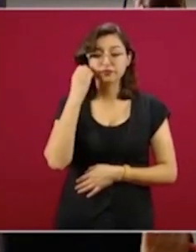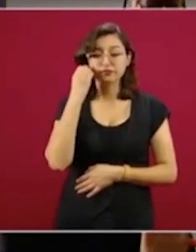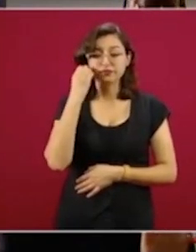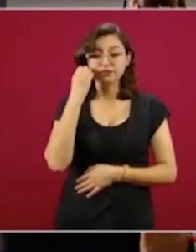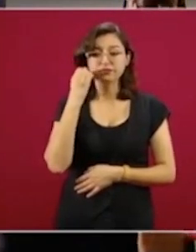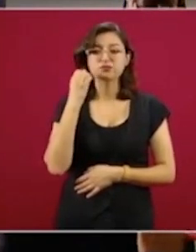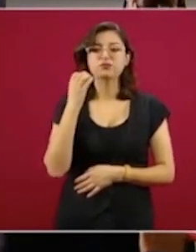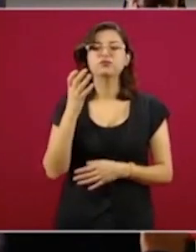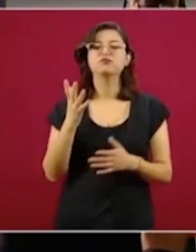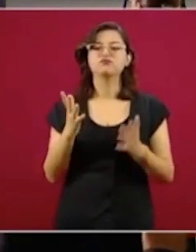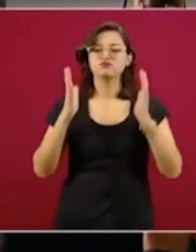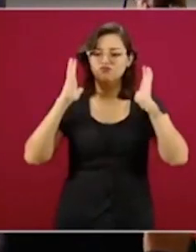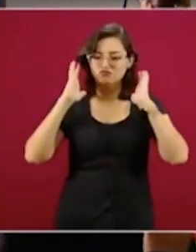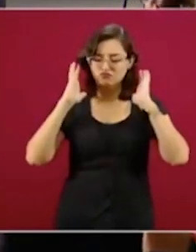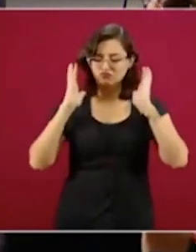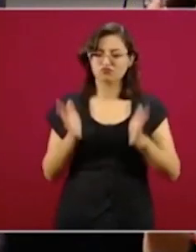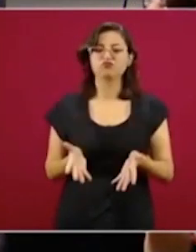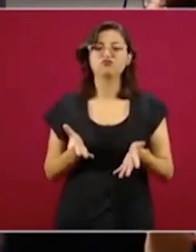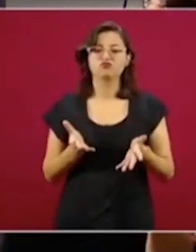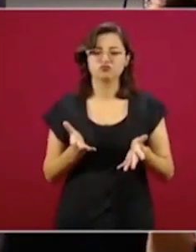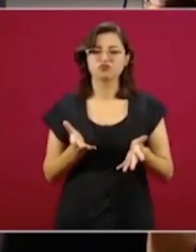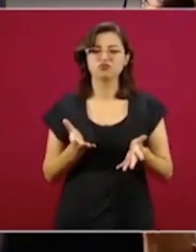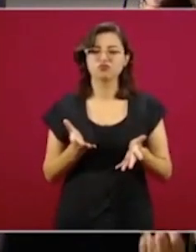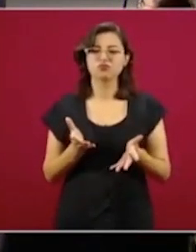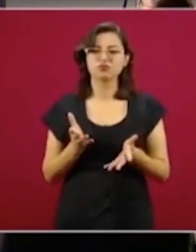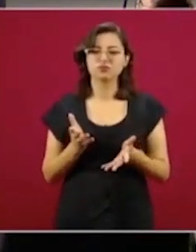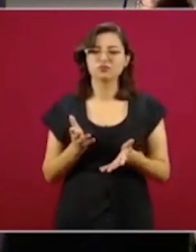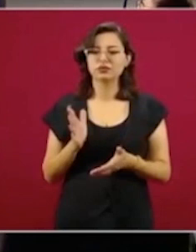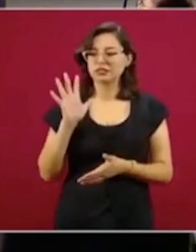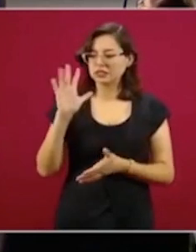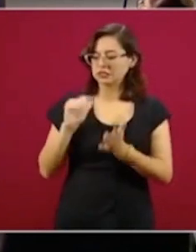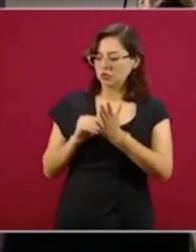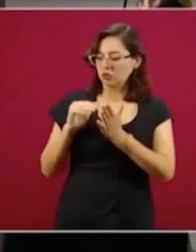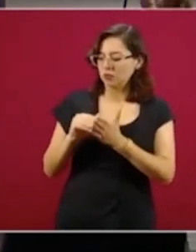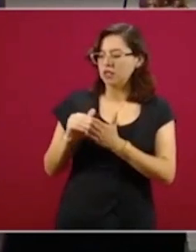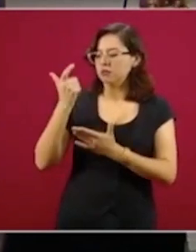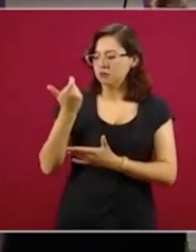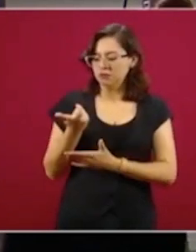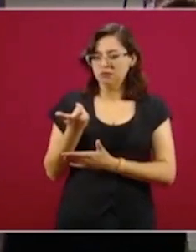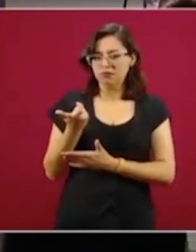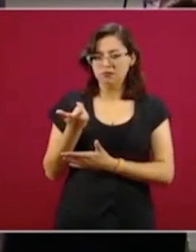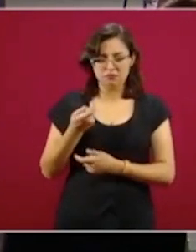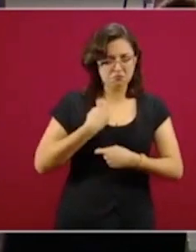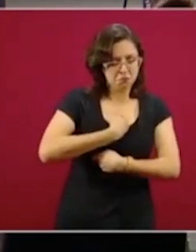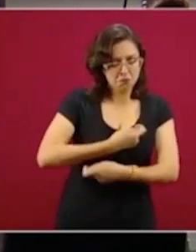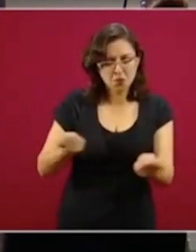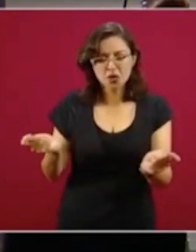ya están recibiendo casi 5000 millones de pesos